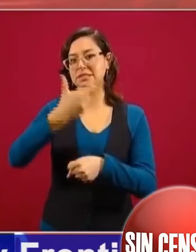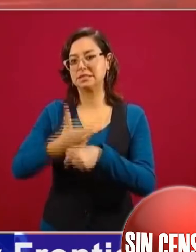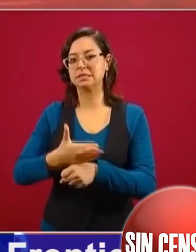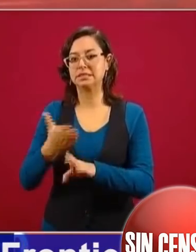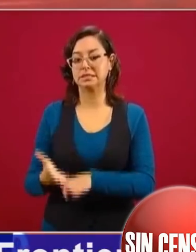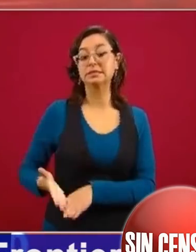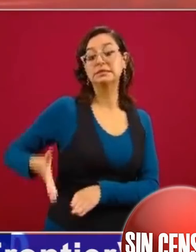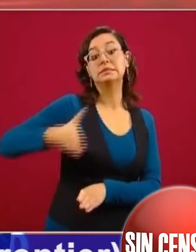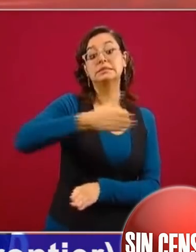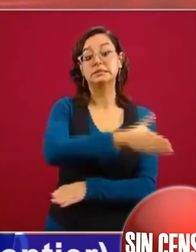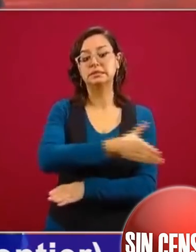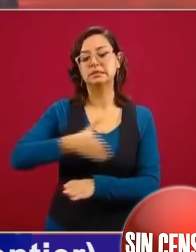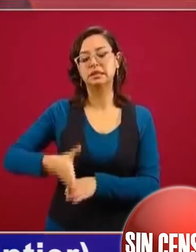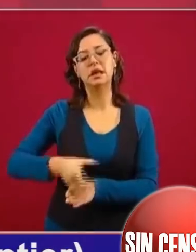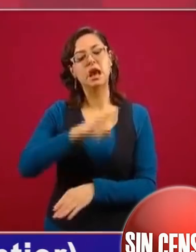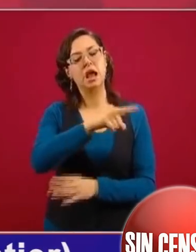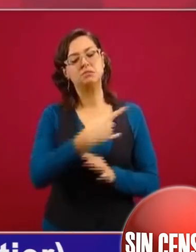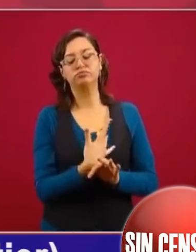podríamos decir